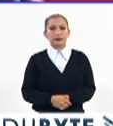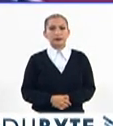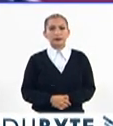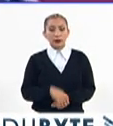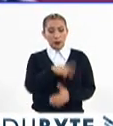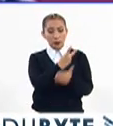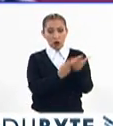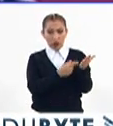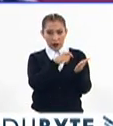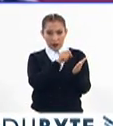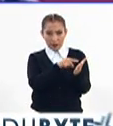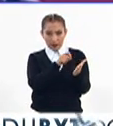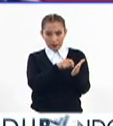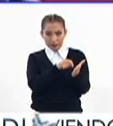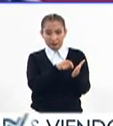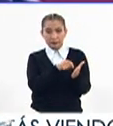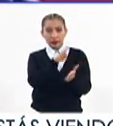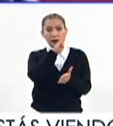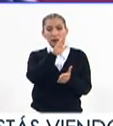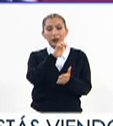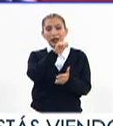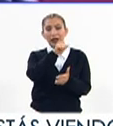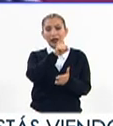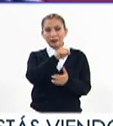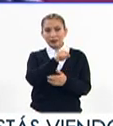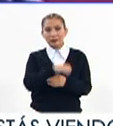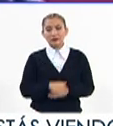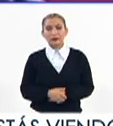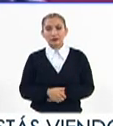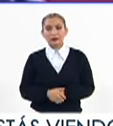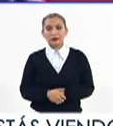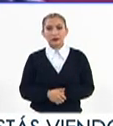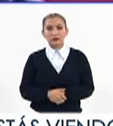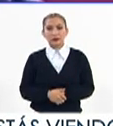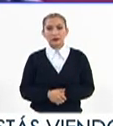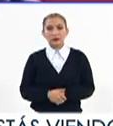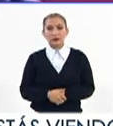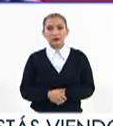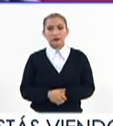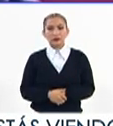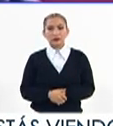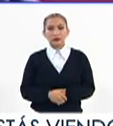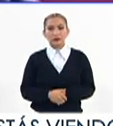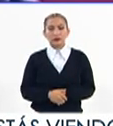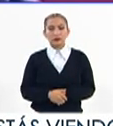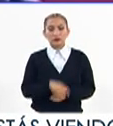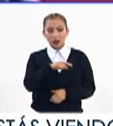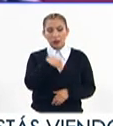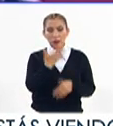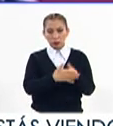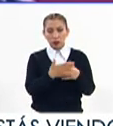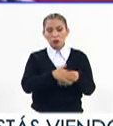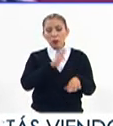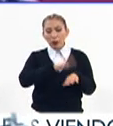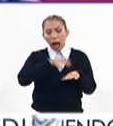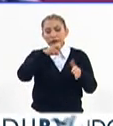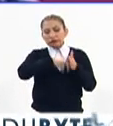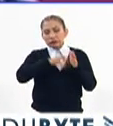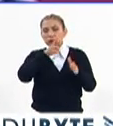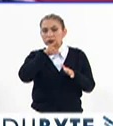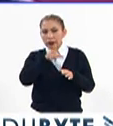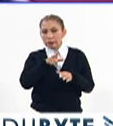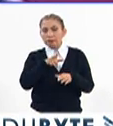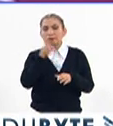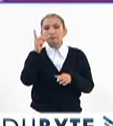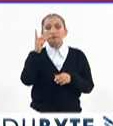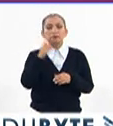que el programa de becas se va a